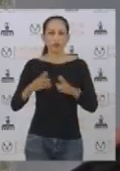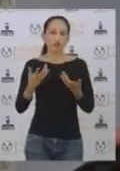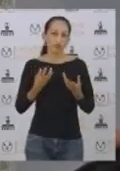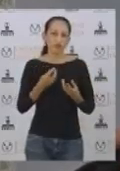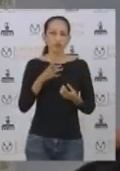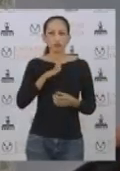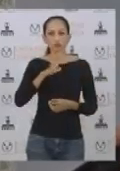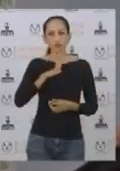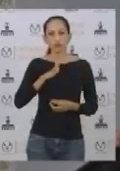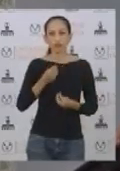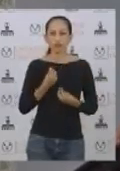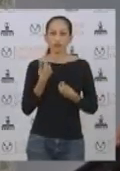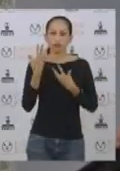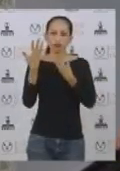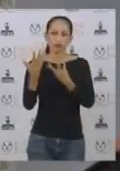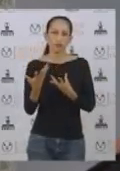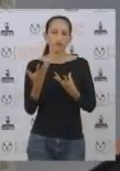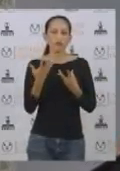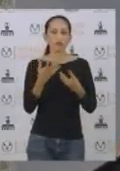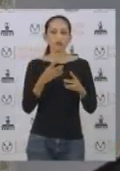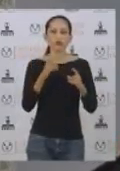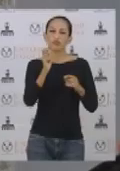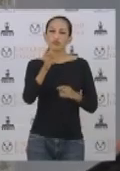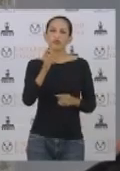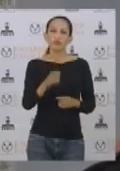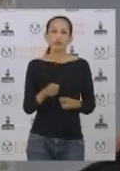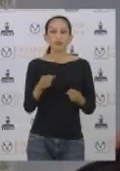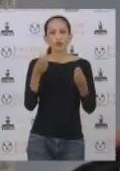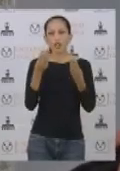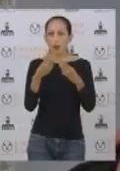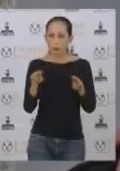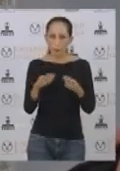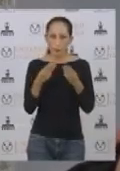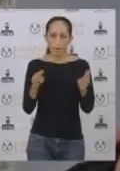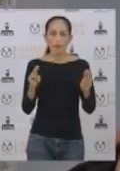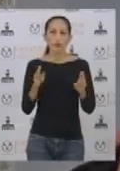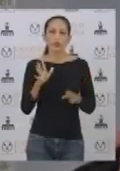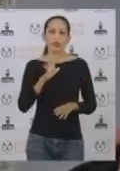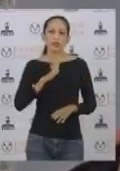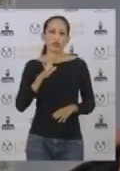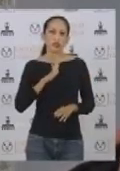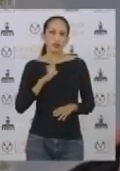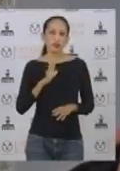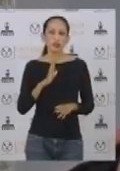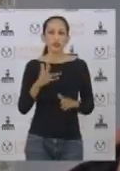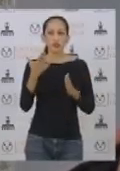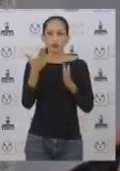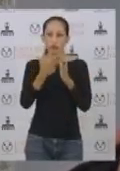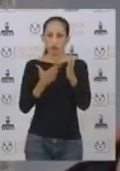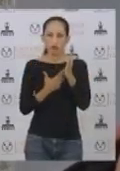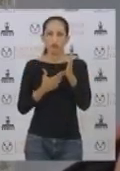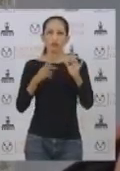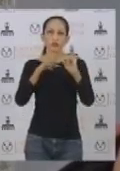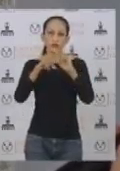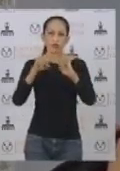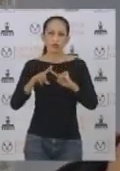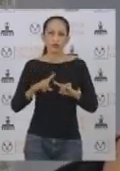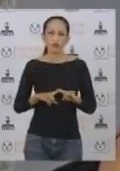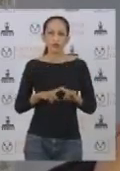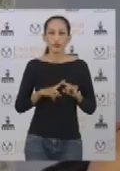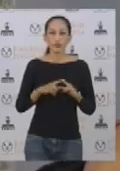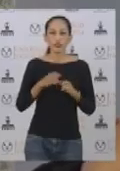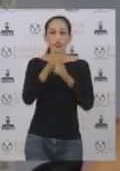que decir que bueno, el recital es una música que va a aportar los talleres que tenemos aquí en la